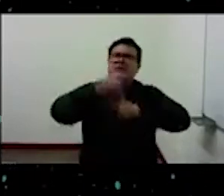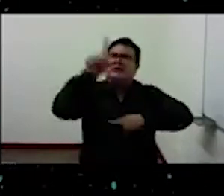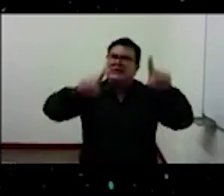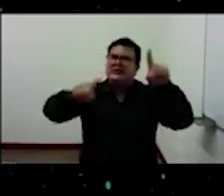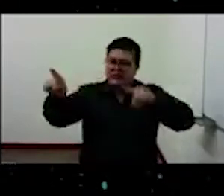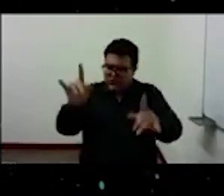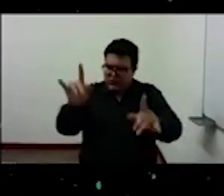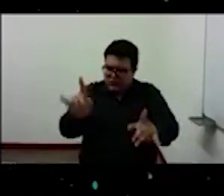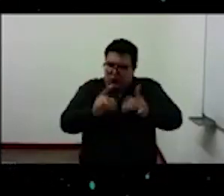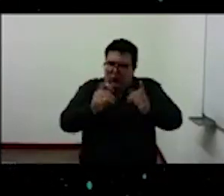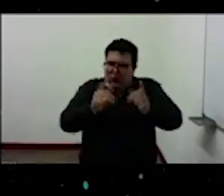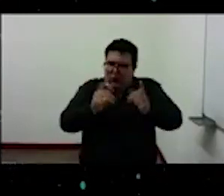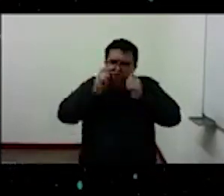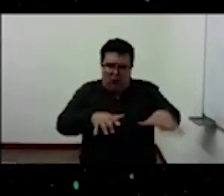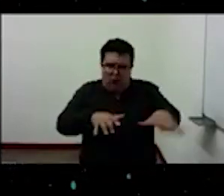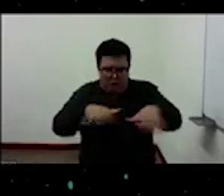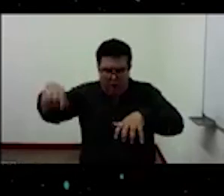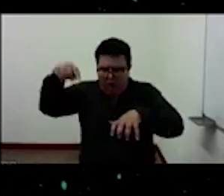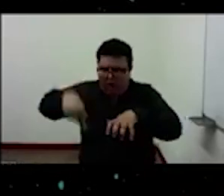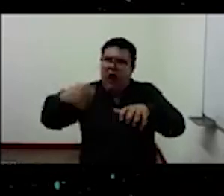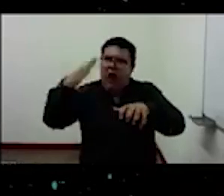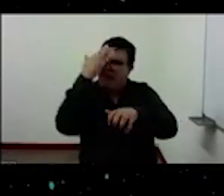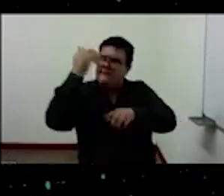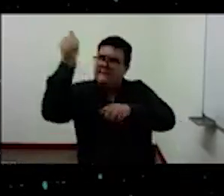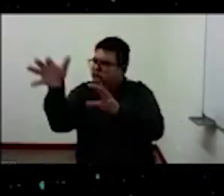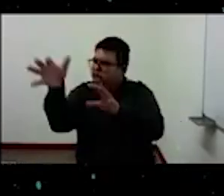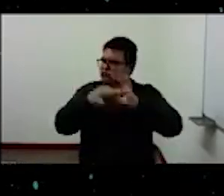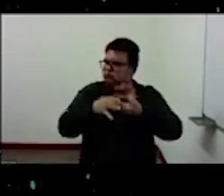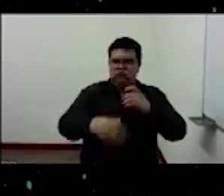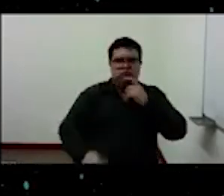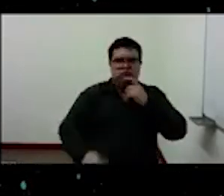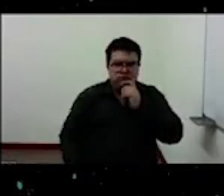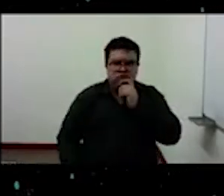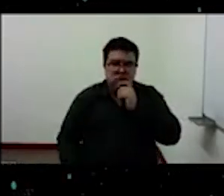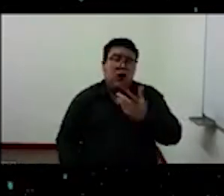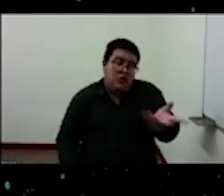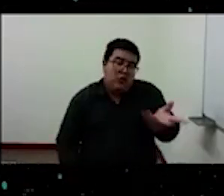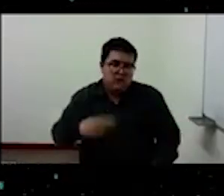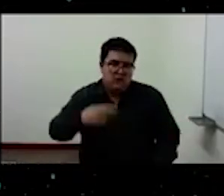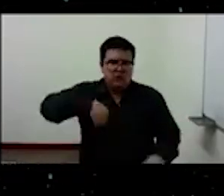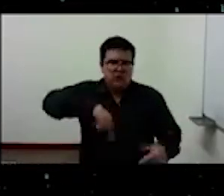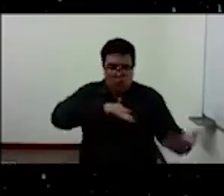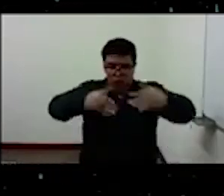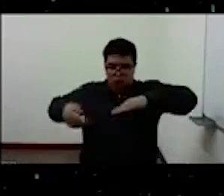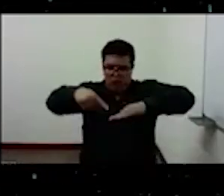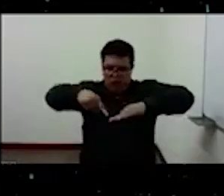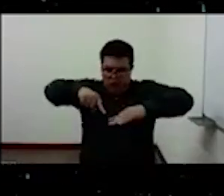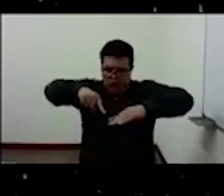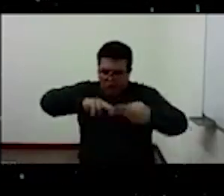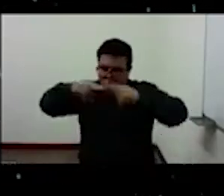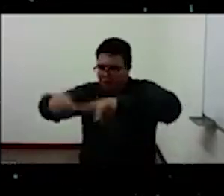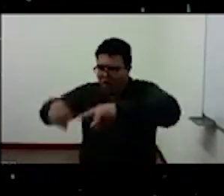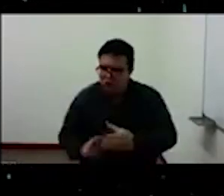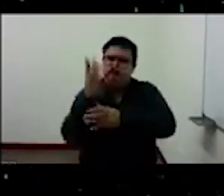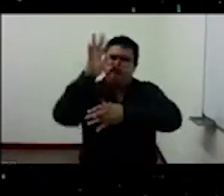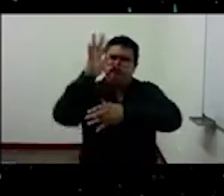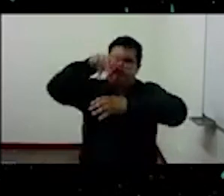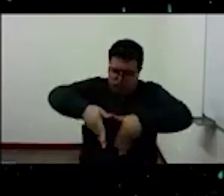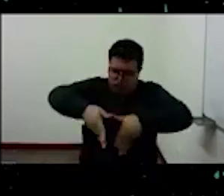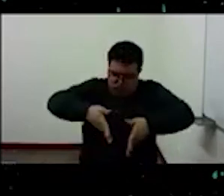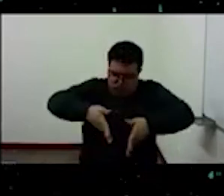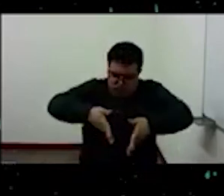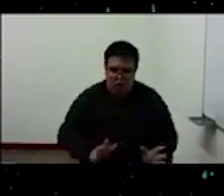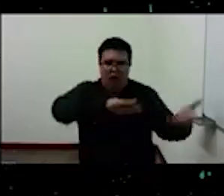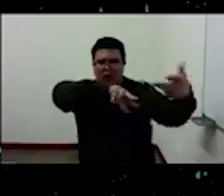humana, pues podemos hacer de nuestra muerte un volcán y de nuestro nacimiento un río. El